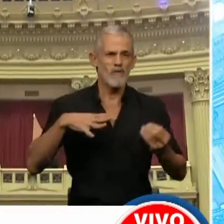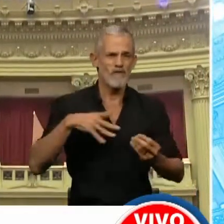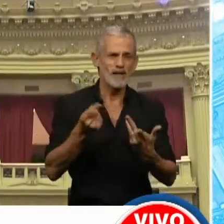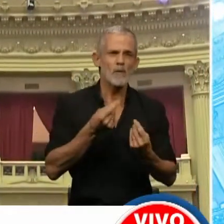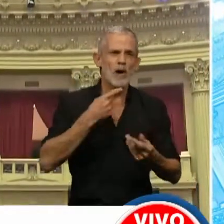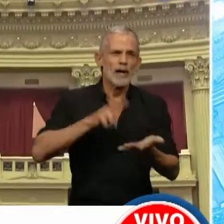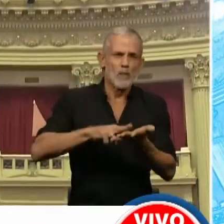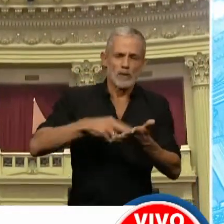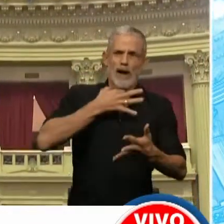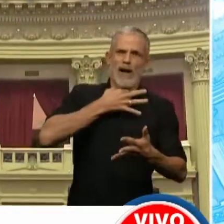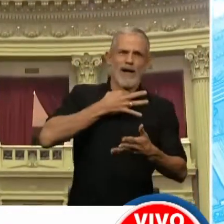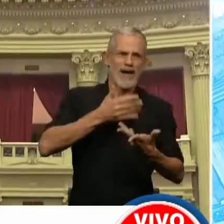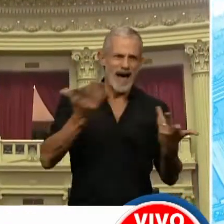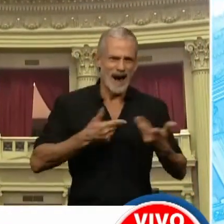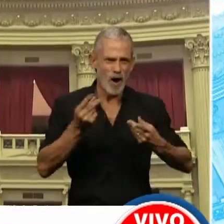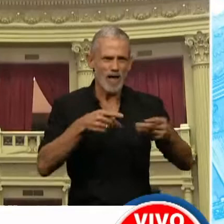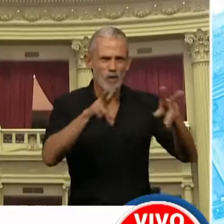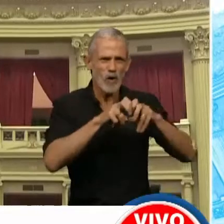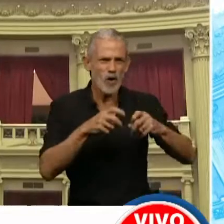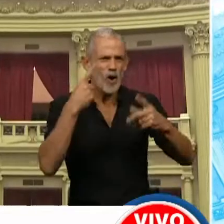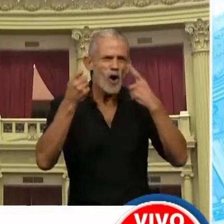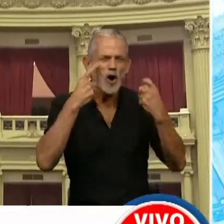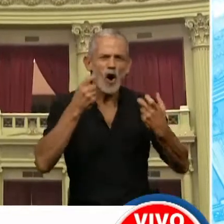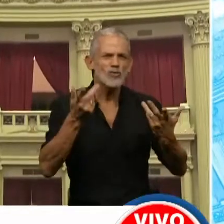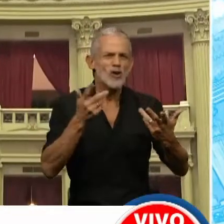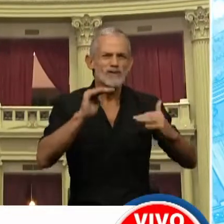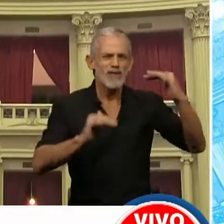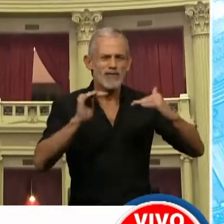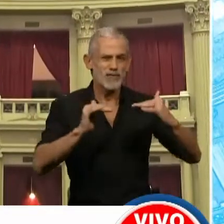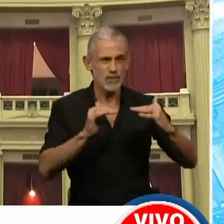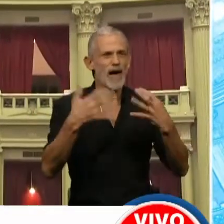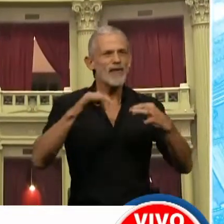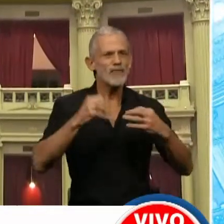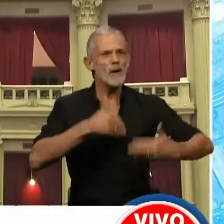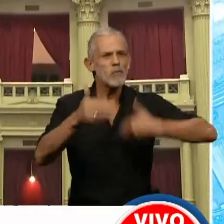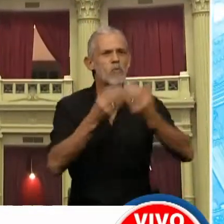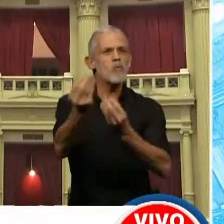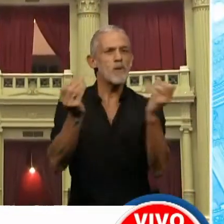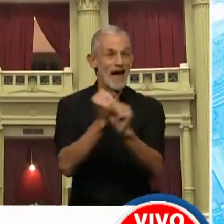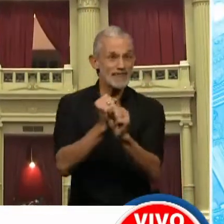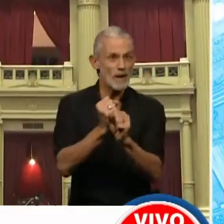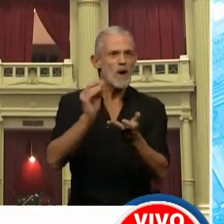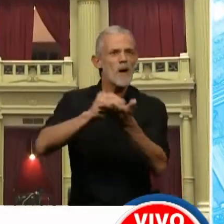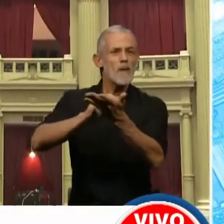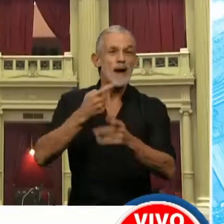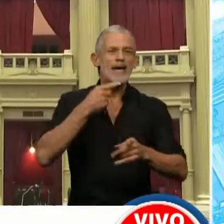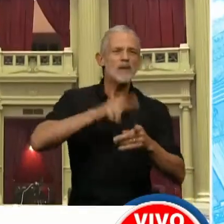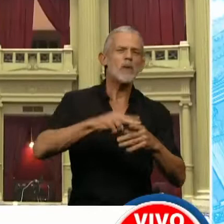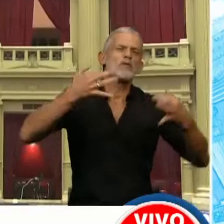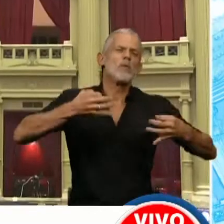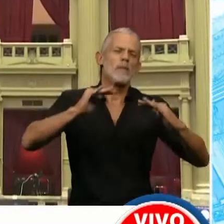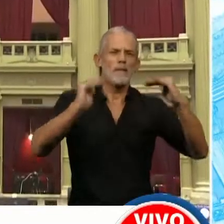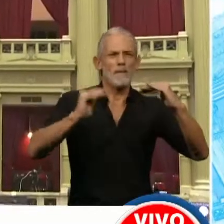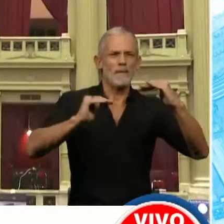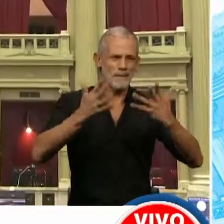presión fiscal y por déficit en los controles, e ir a un círculo virtuoso de generación de trabajo y con un esquema impositivo razonable